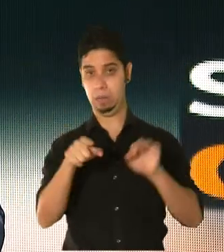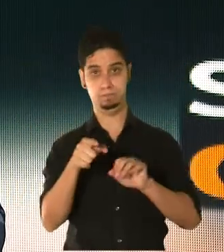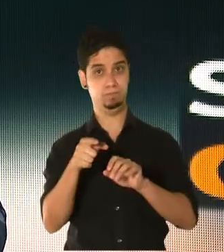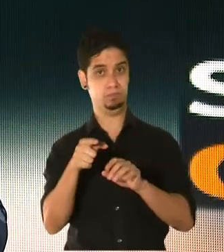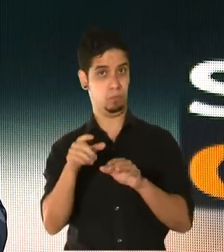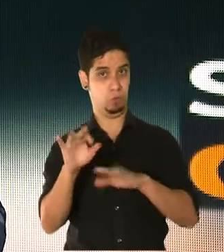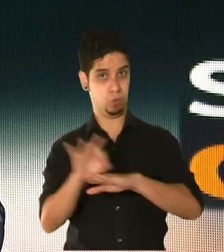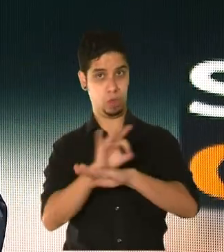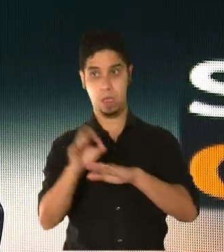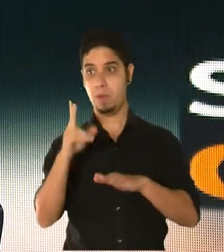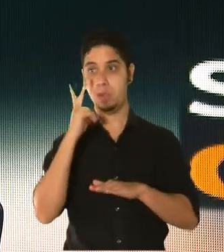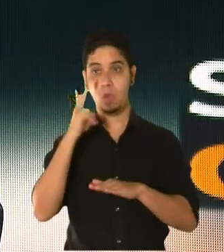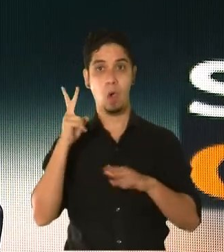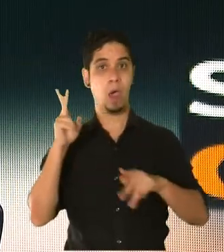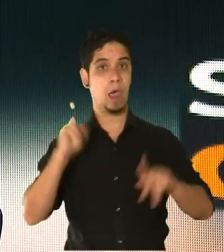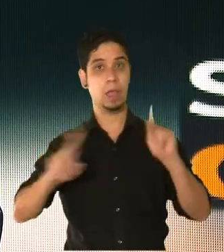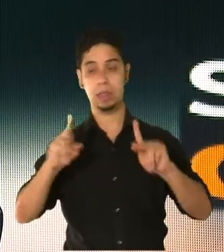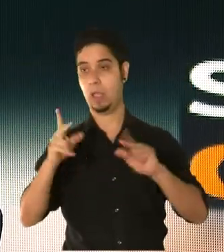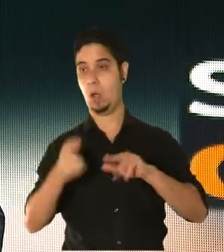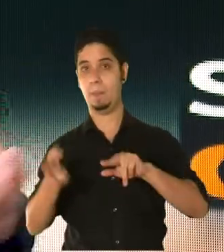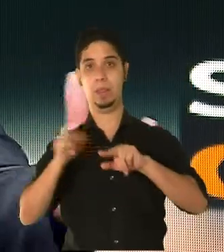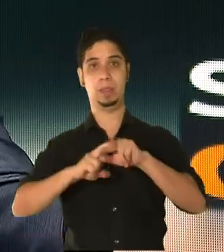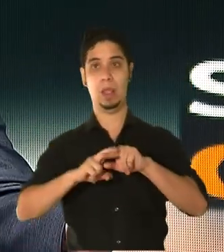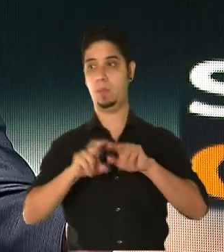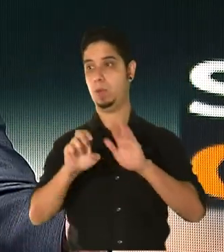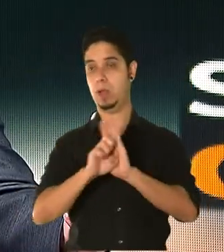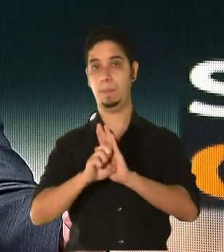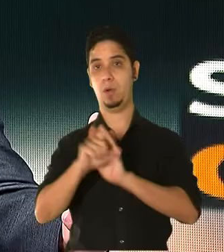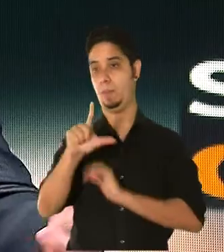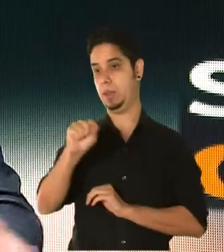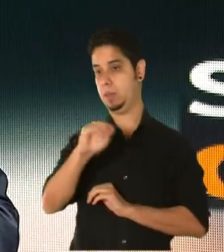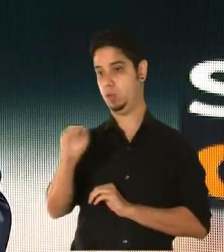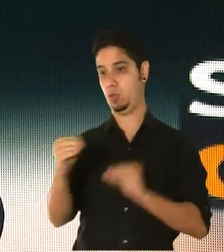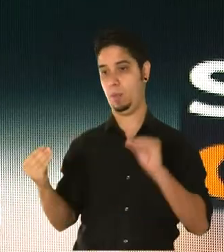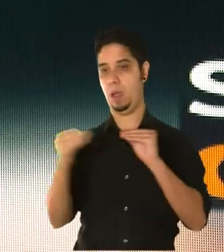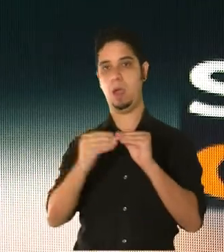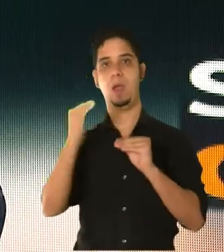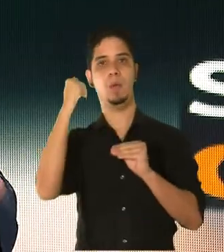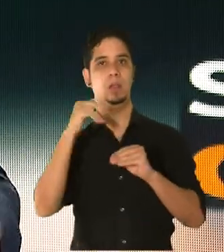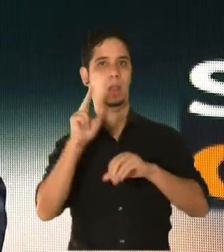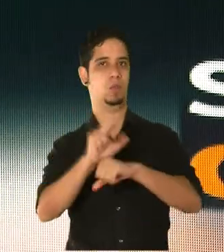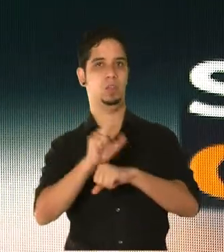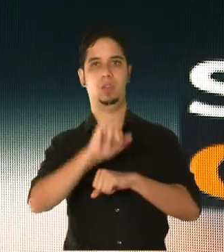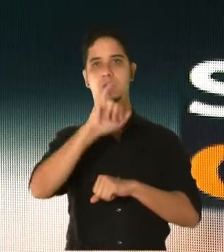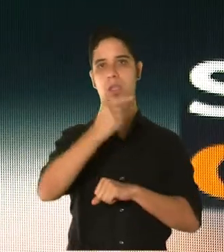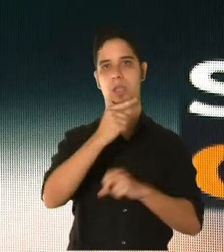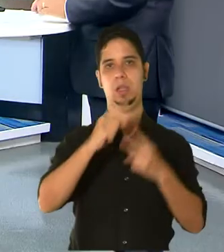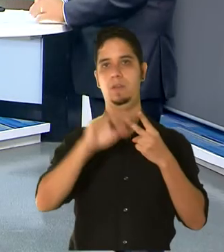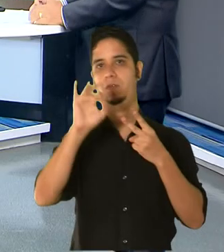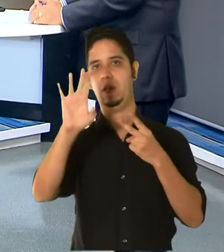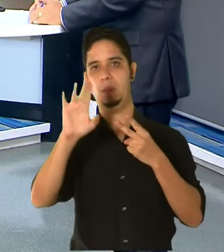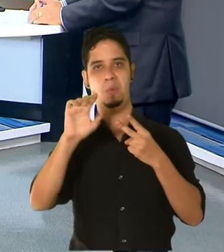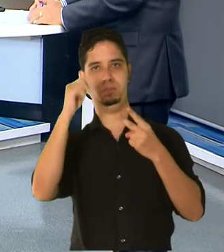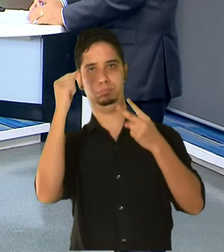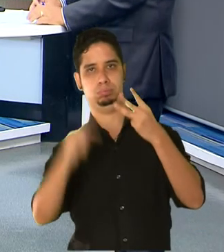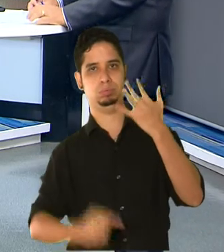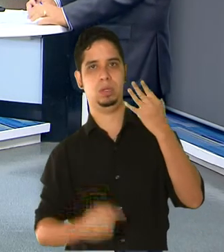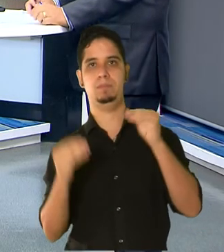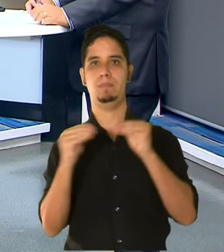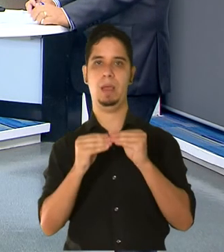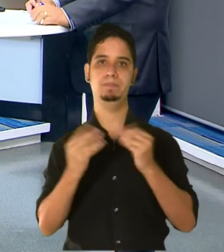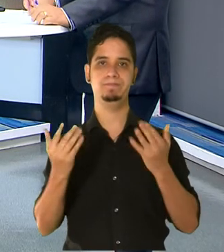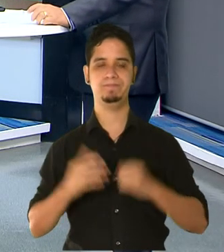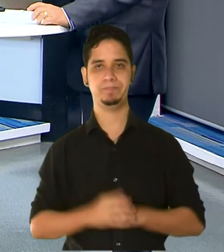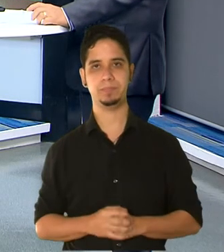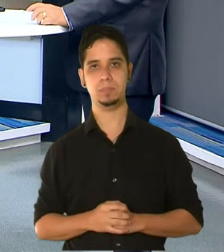hemos visto gente que ha aumentado sus ventas 20 por ciento por utilizar el facebook instagram etcétera etcétera quiero aprovechar los minutos que nos quedan de